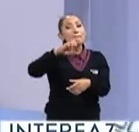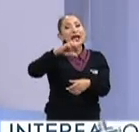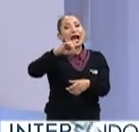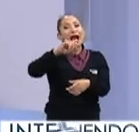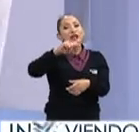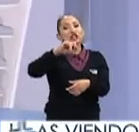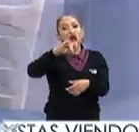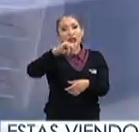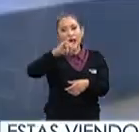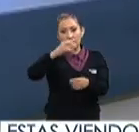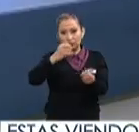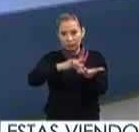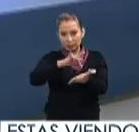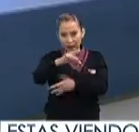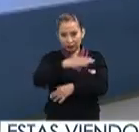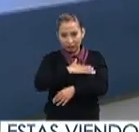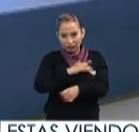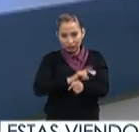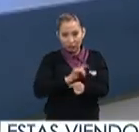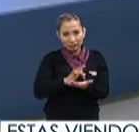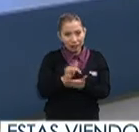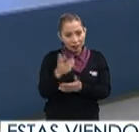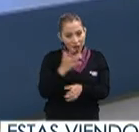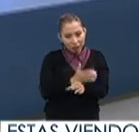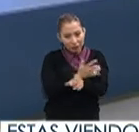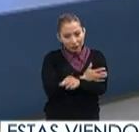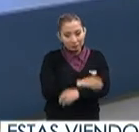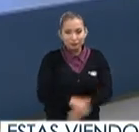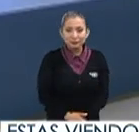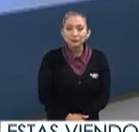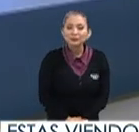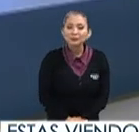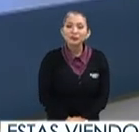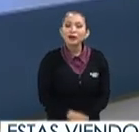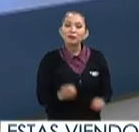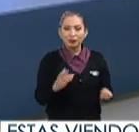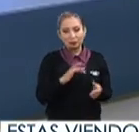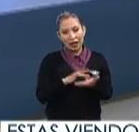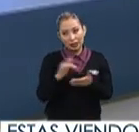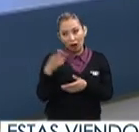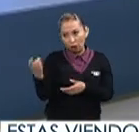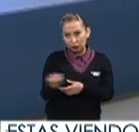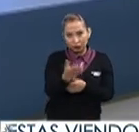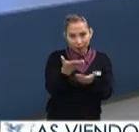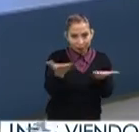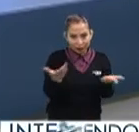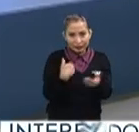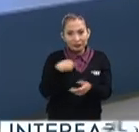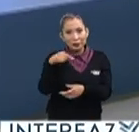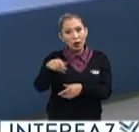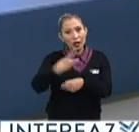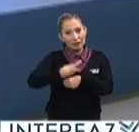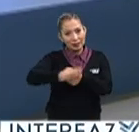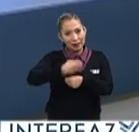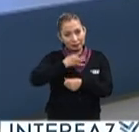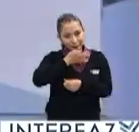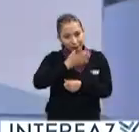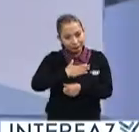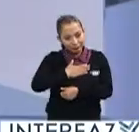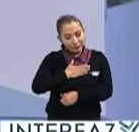mecatrónica. Maestro, muchísimas gracias, muy buenos días, gracias por estar en Interfaz. No, al contrario, muchísimas gracias, Omar, por la